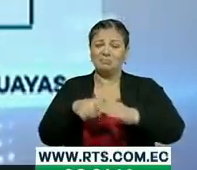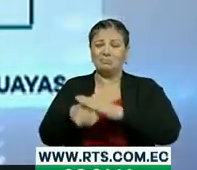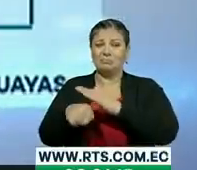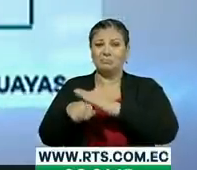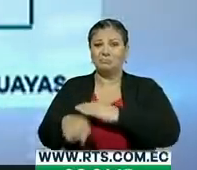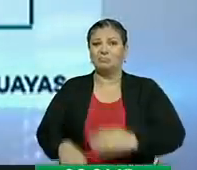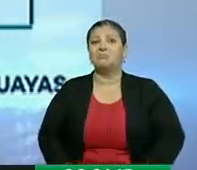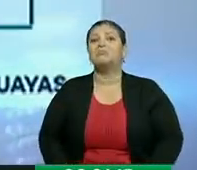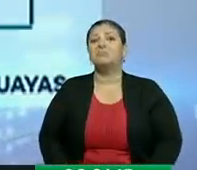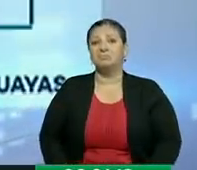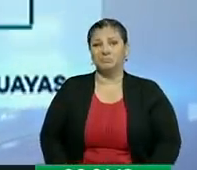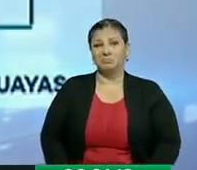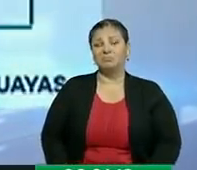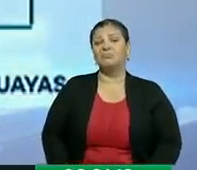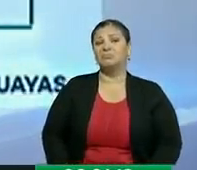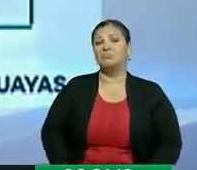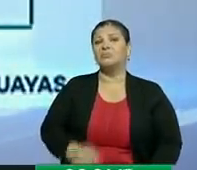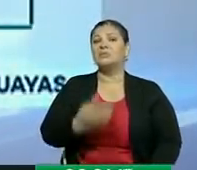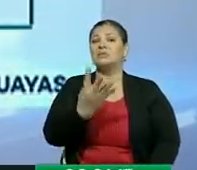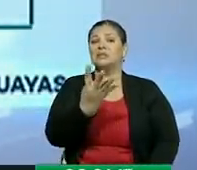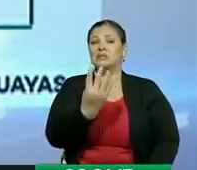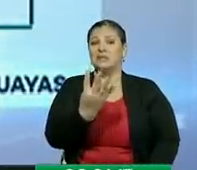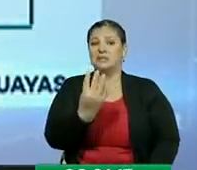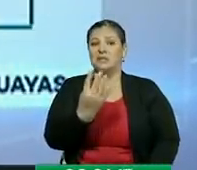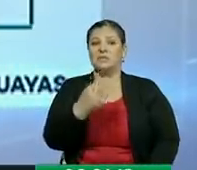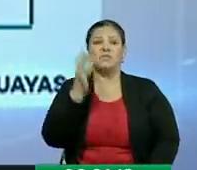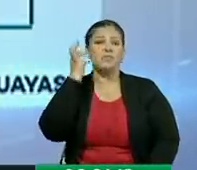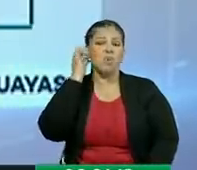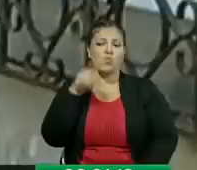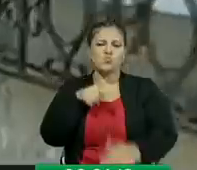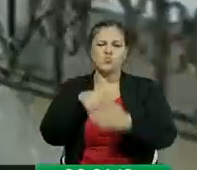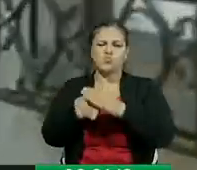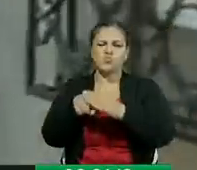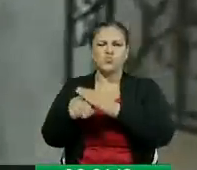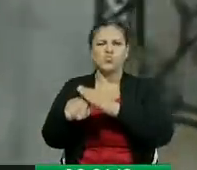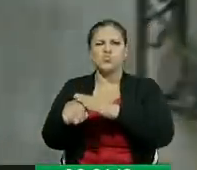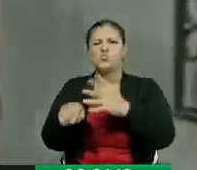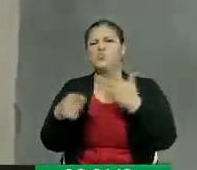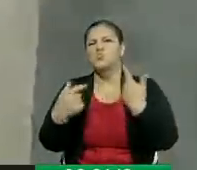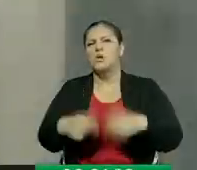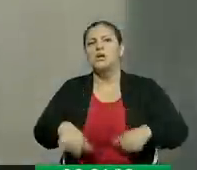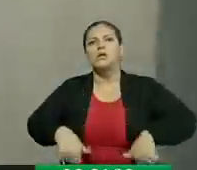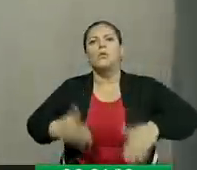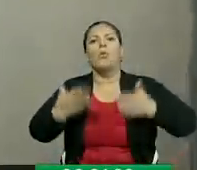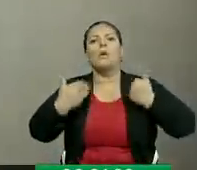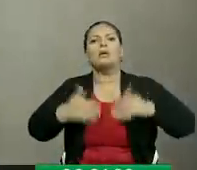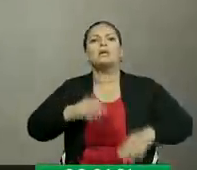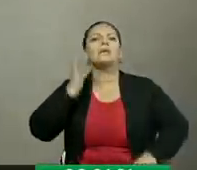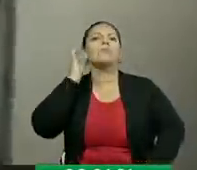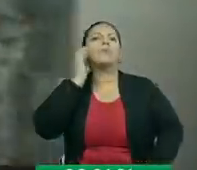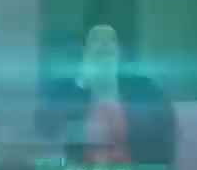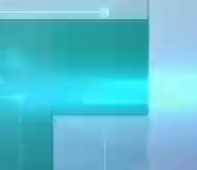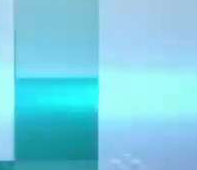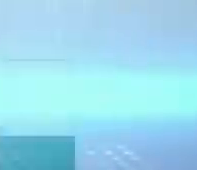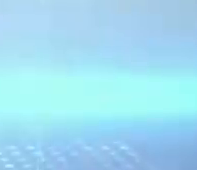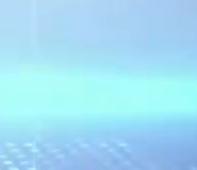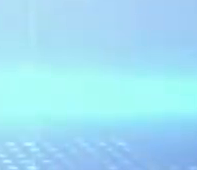en Guayaquil, 5 casos de tentativa y 9 de femicidio. Informó Roselena Vázquez.